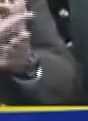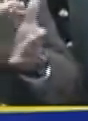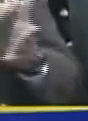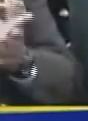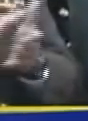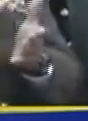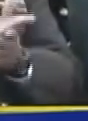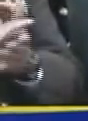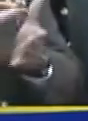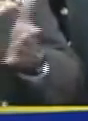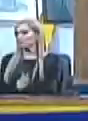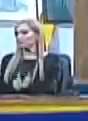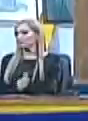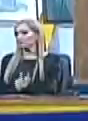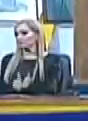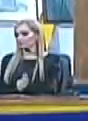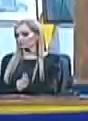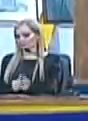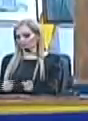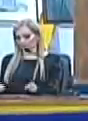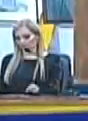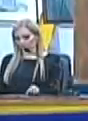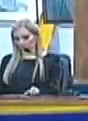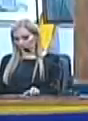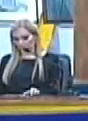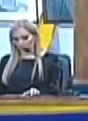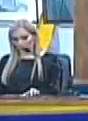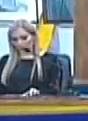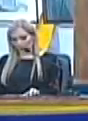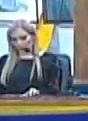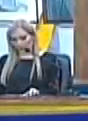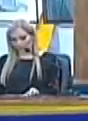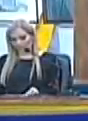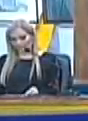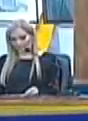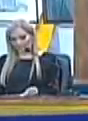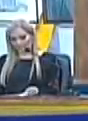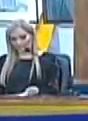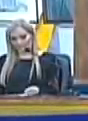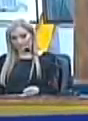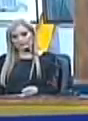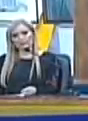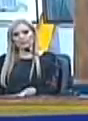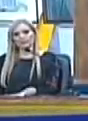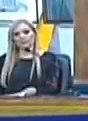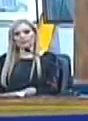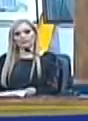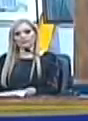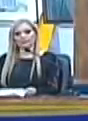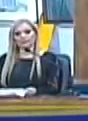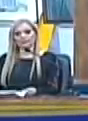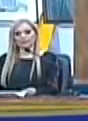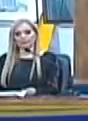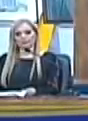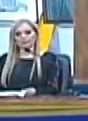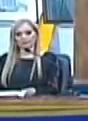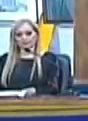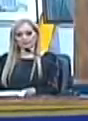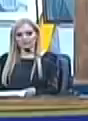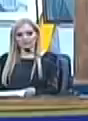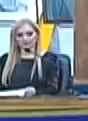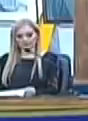de venezuela es todo presidente por favor sírvase dar lectura al artículo 237 de nuestra carta magna